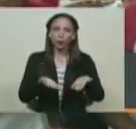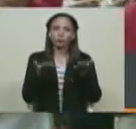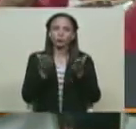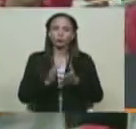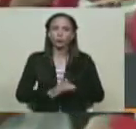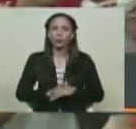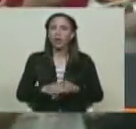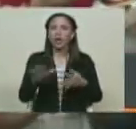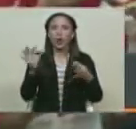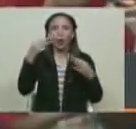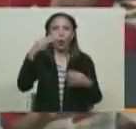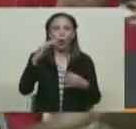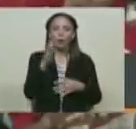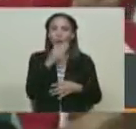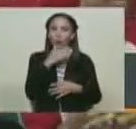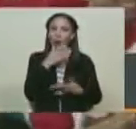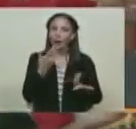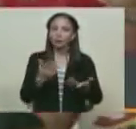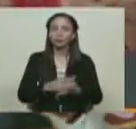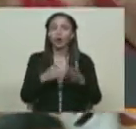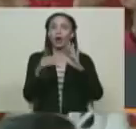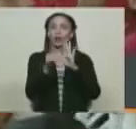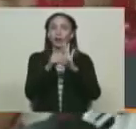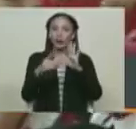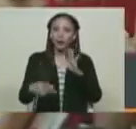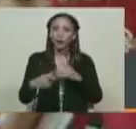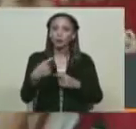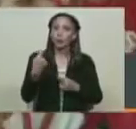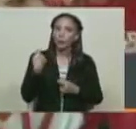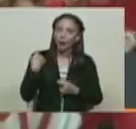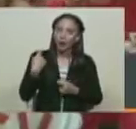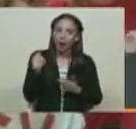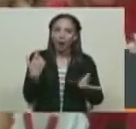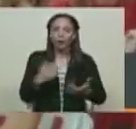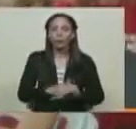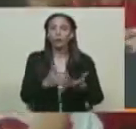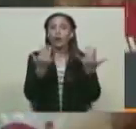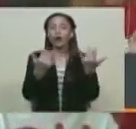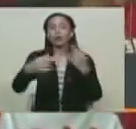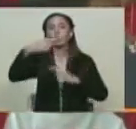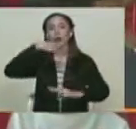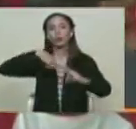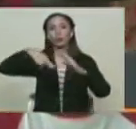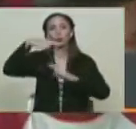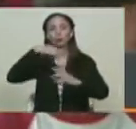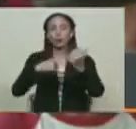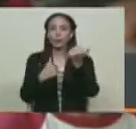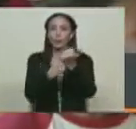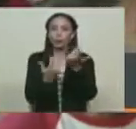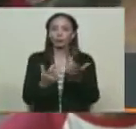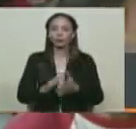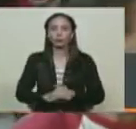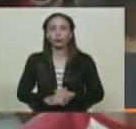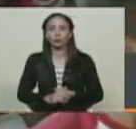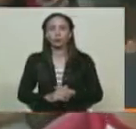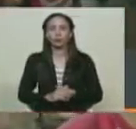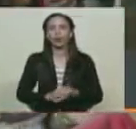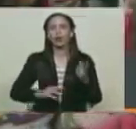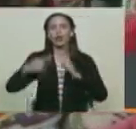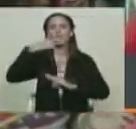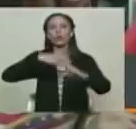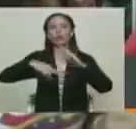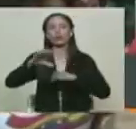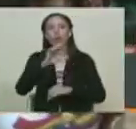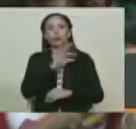hacer papeleo, les llegó su derecho a la pensión. Eso solo se vive en revolución bolivariana, en la revolución